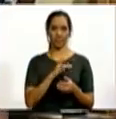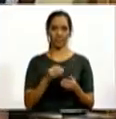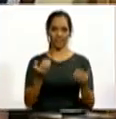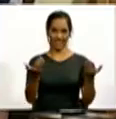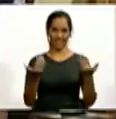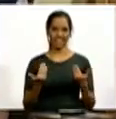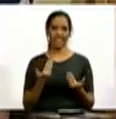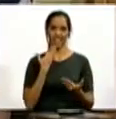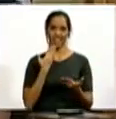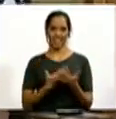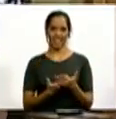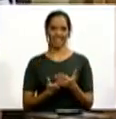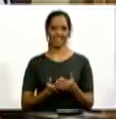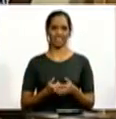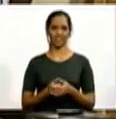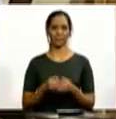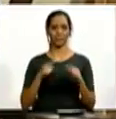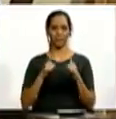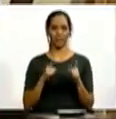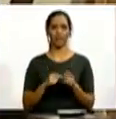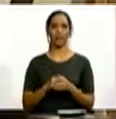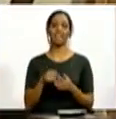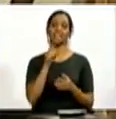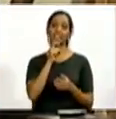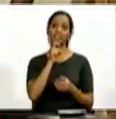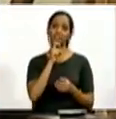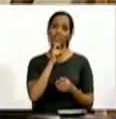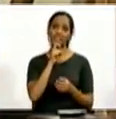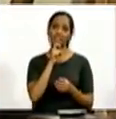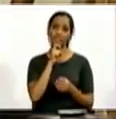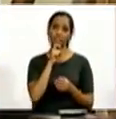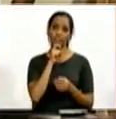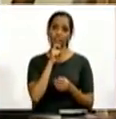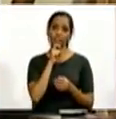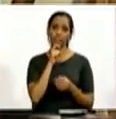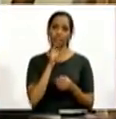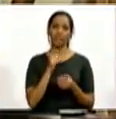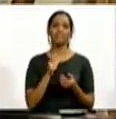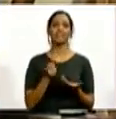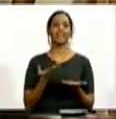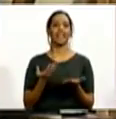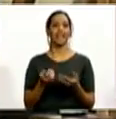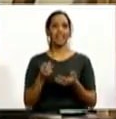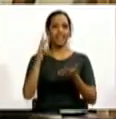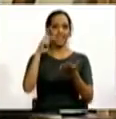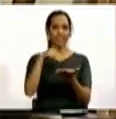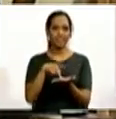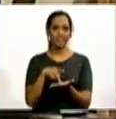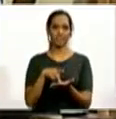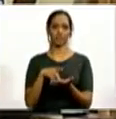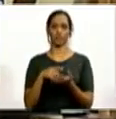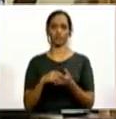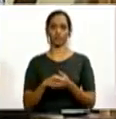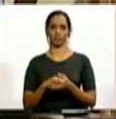lado. Gracias. Pero es difícil que este salto cuantitativo